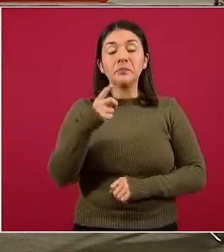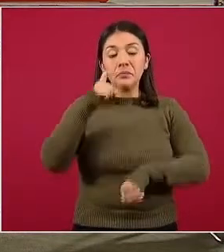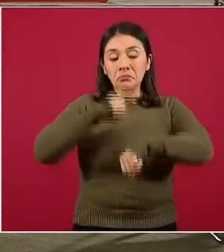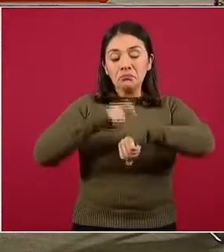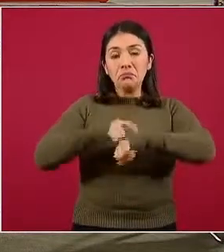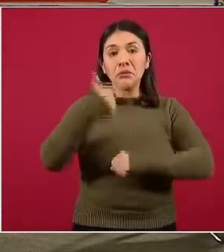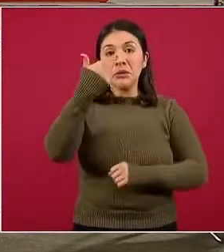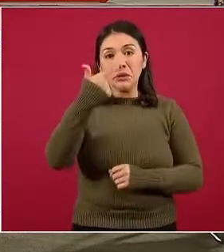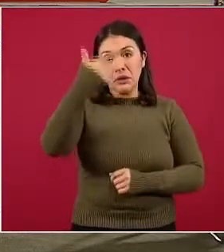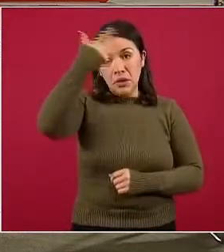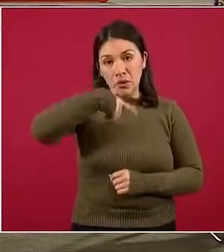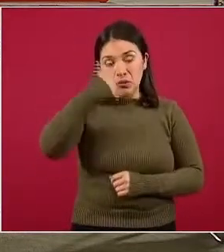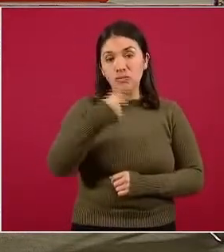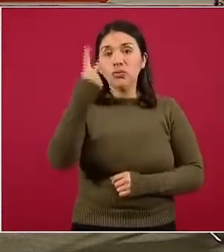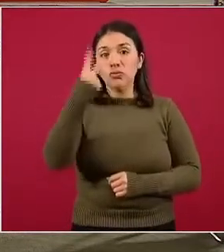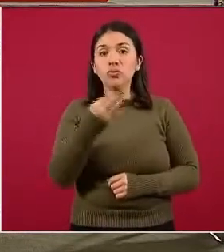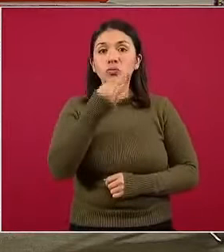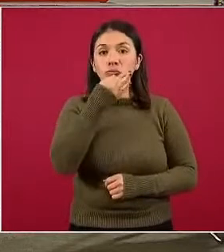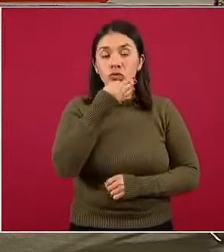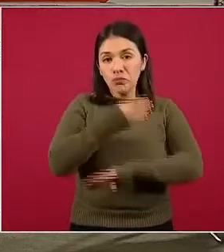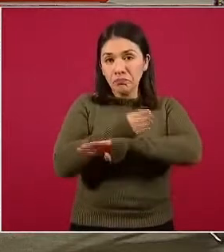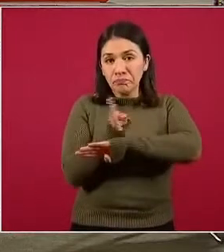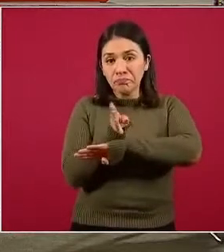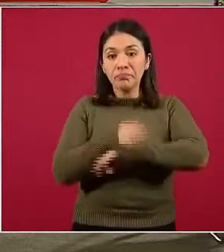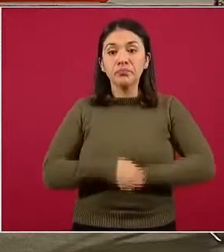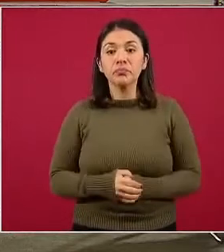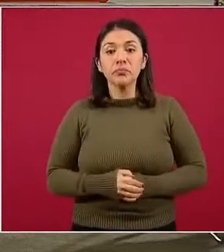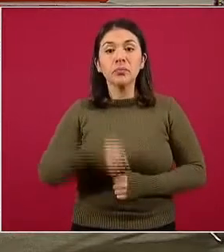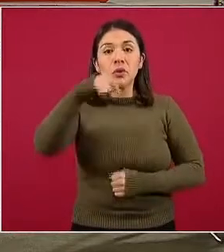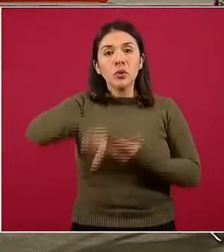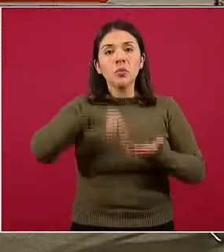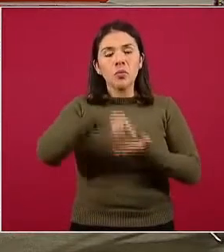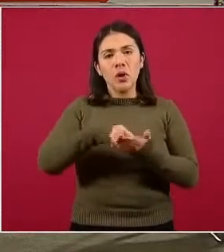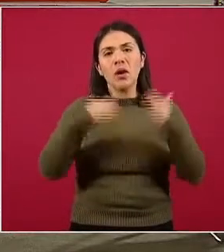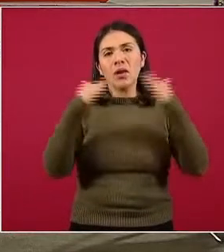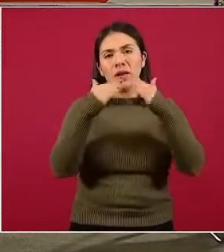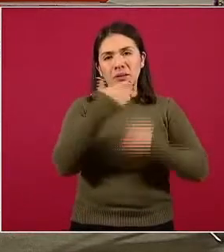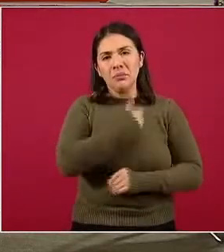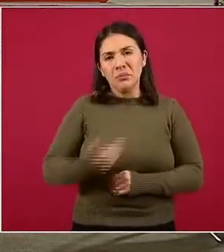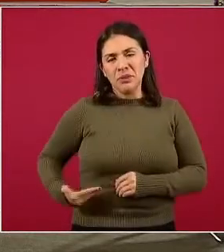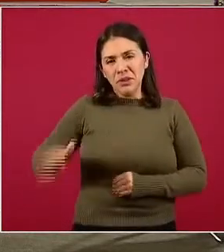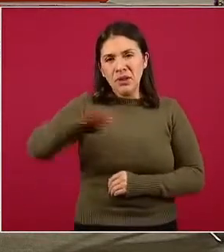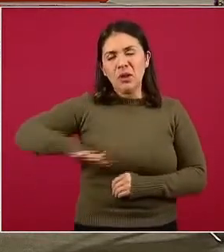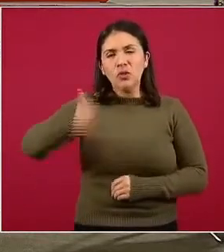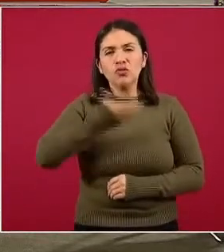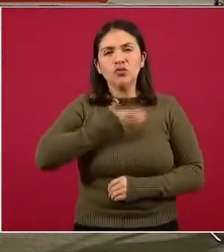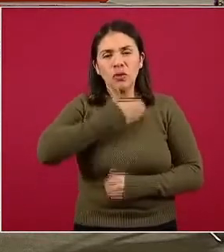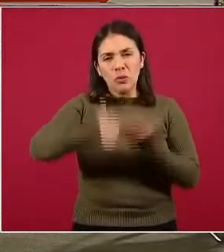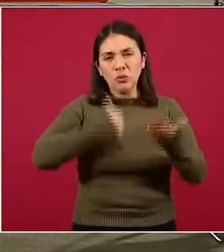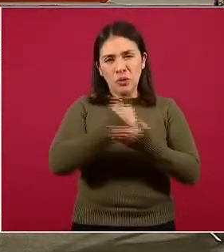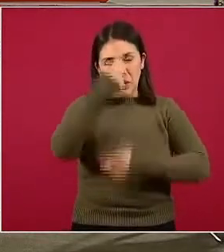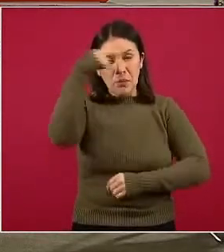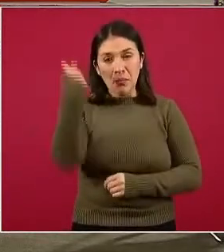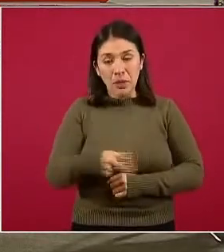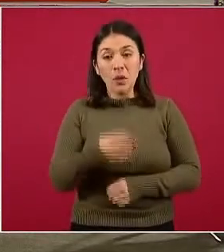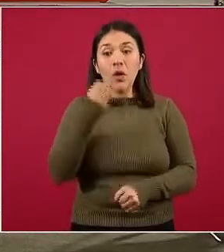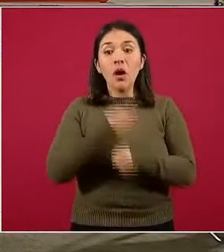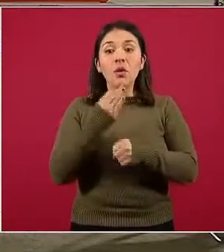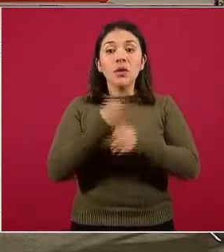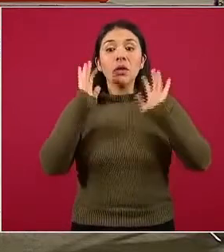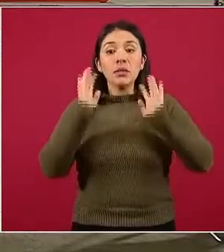las 19:02. Aquí en el Palacio Nacional de México, en la Ciudad de México, vamos